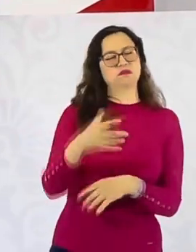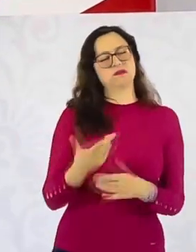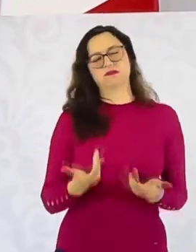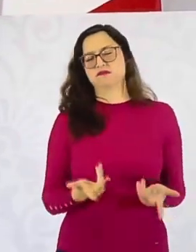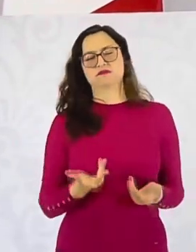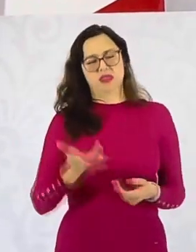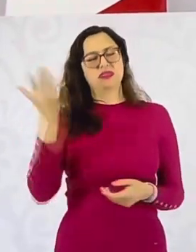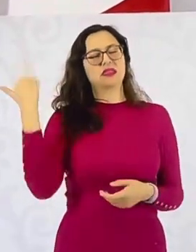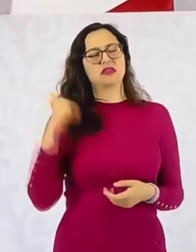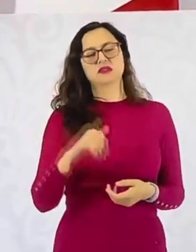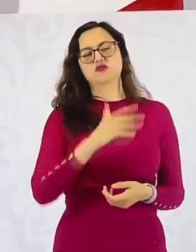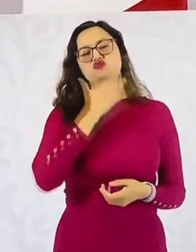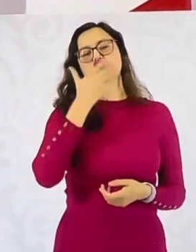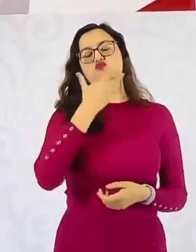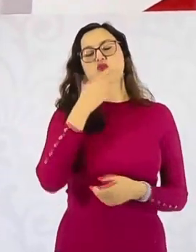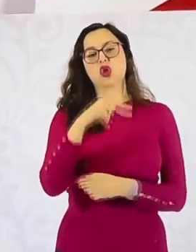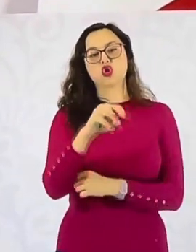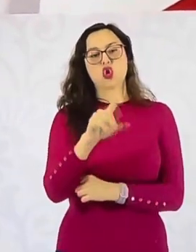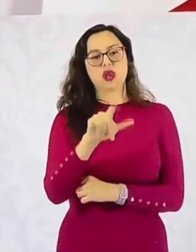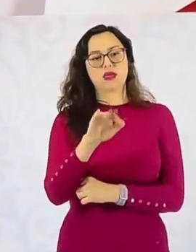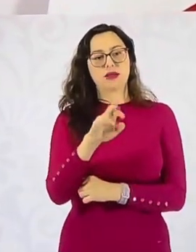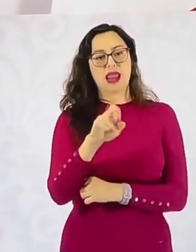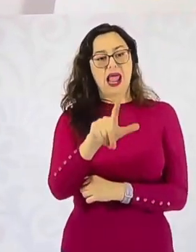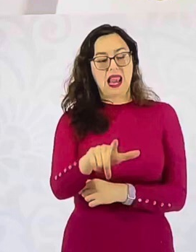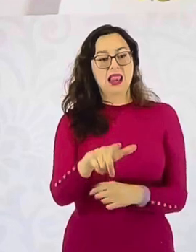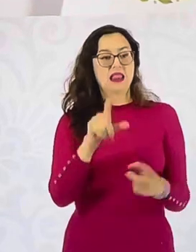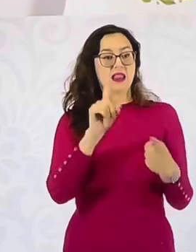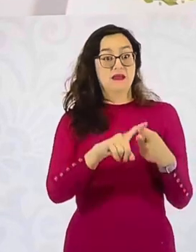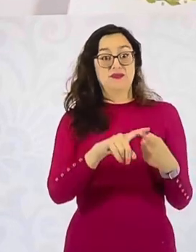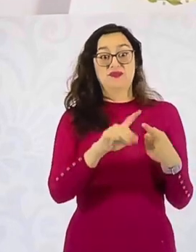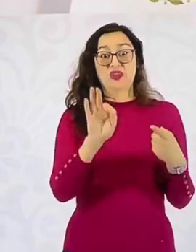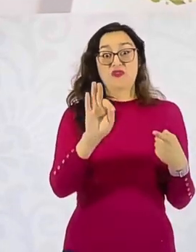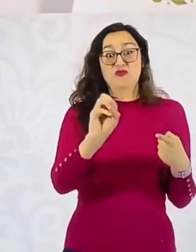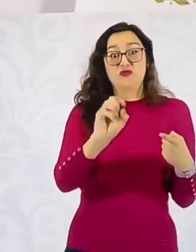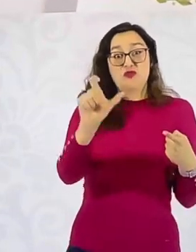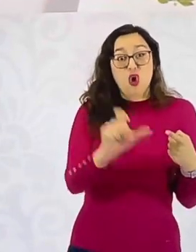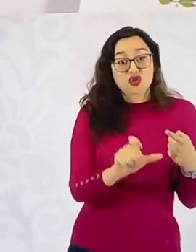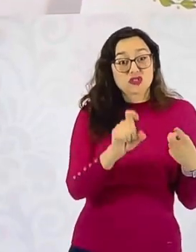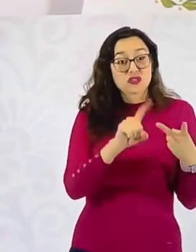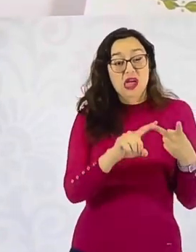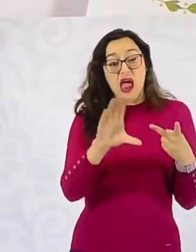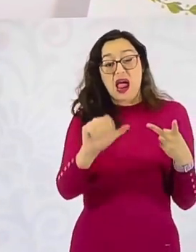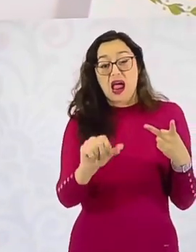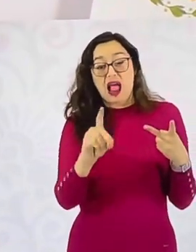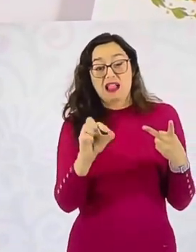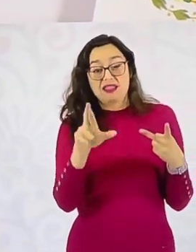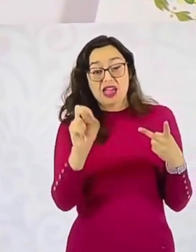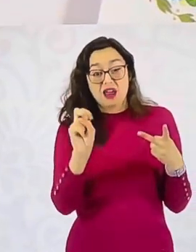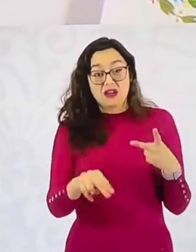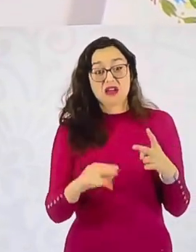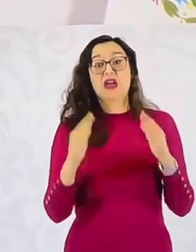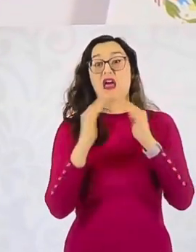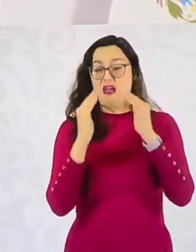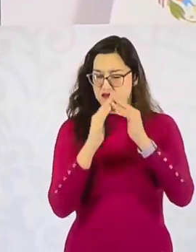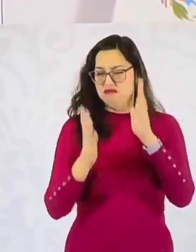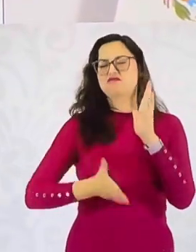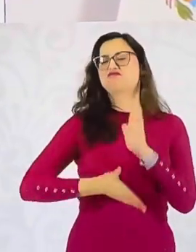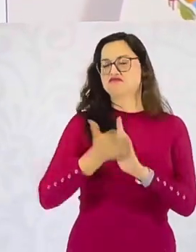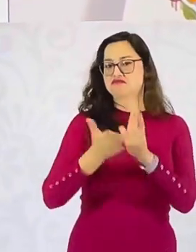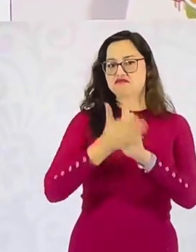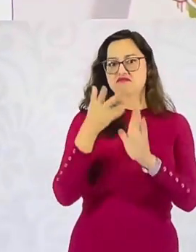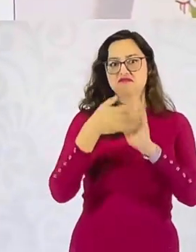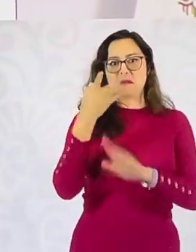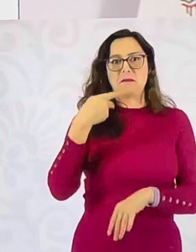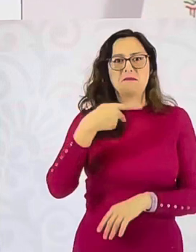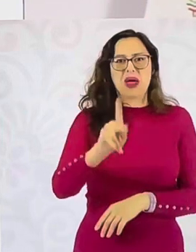particularmente del gobierno de Fox y Calderón, que construyeron viviendas alejadas de los